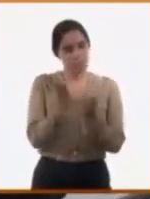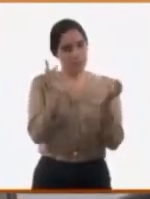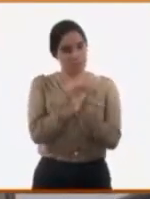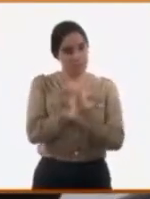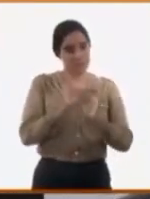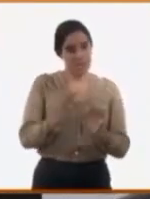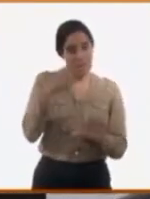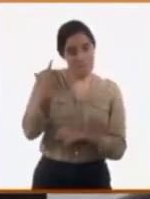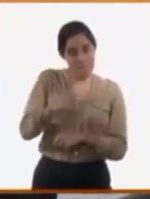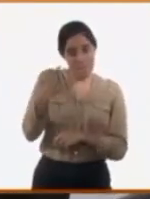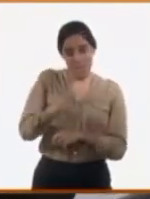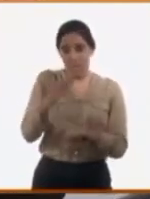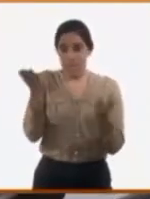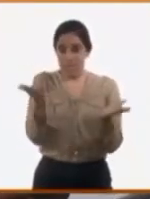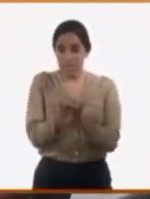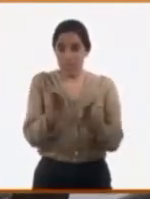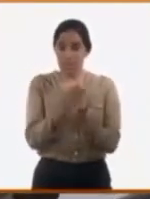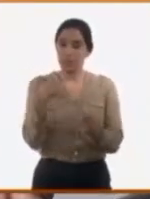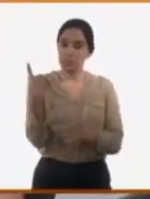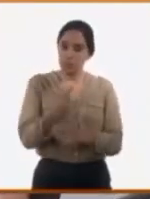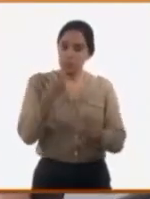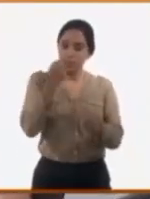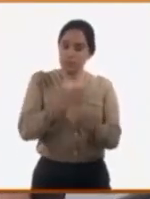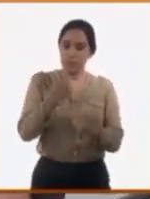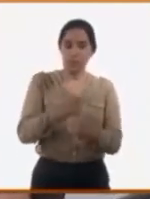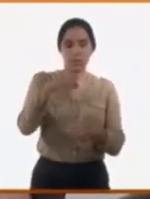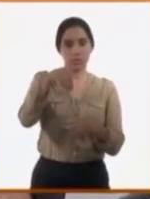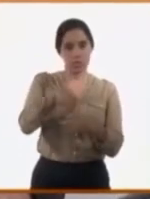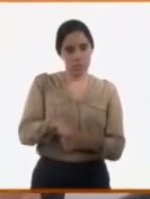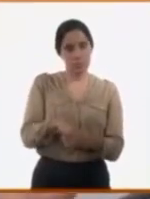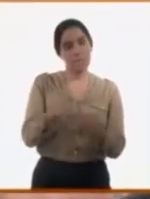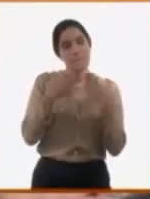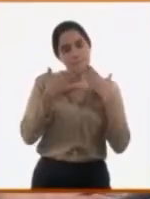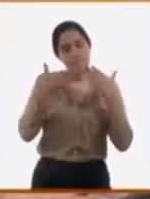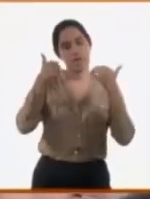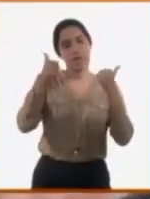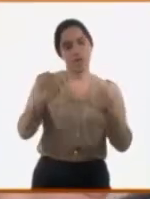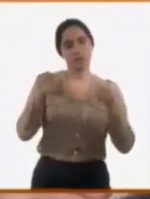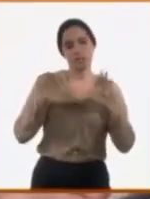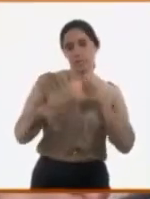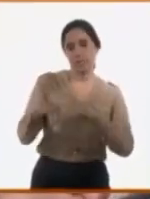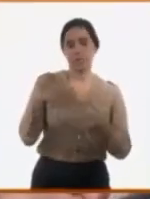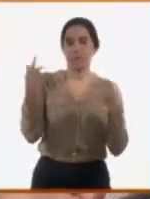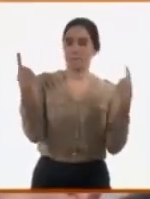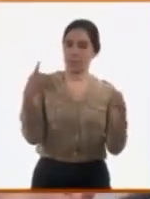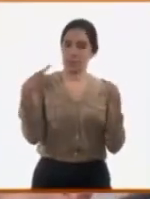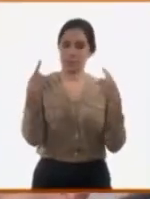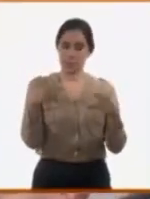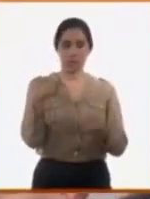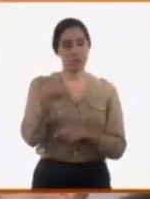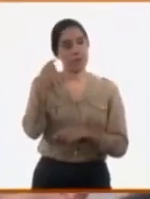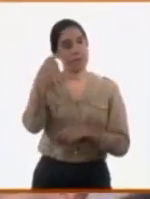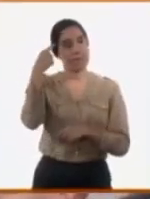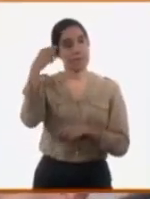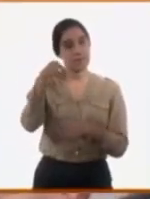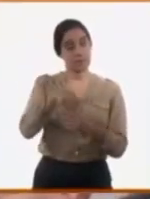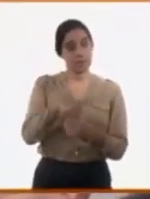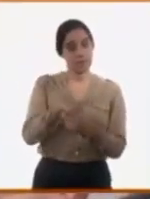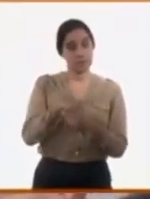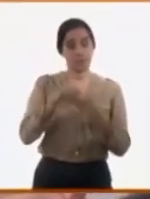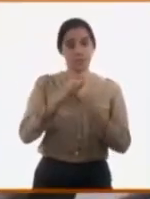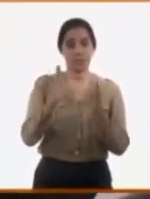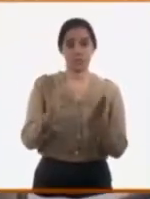práctica y el propio desempeño los lleva a una mejor formación profesional por lo tanto yo creo que desde nuestra concepción de la